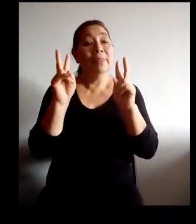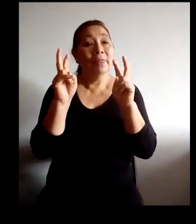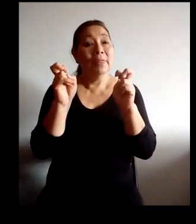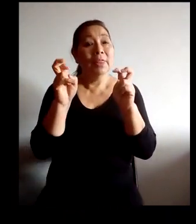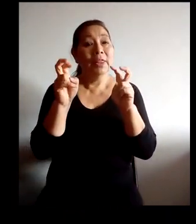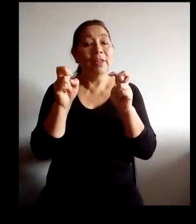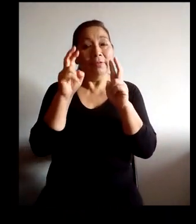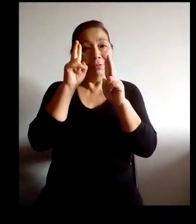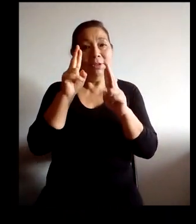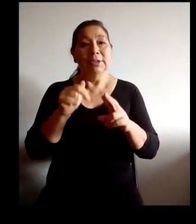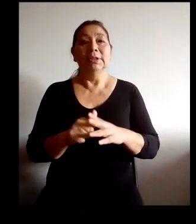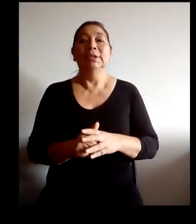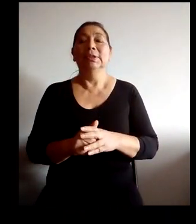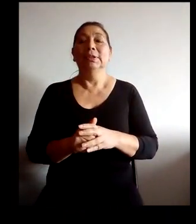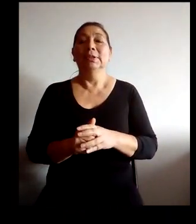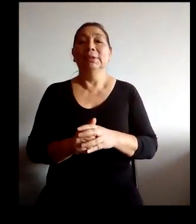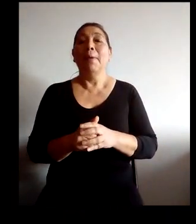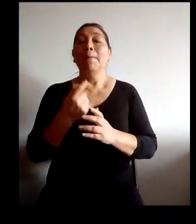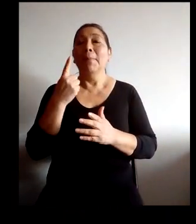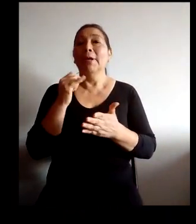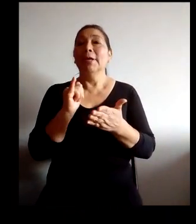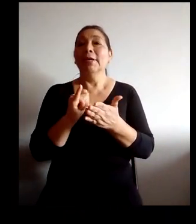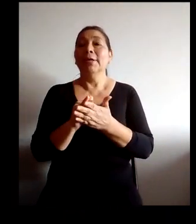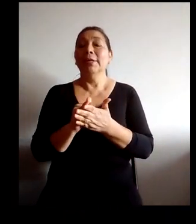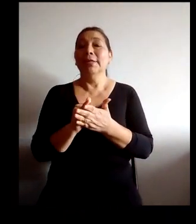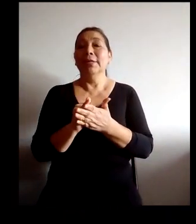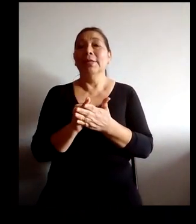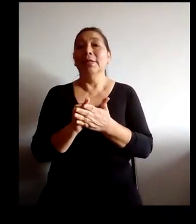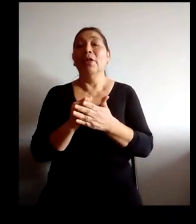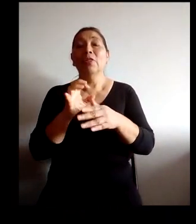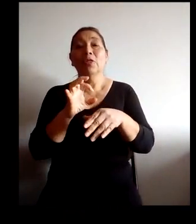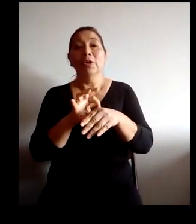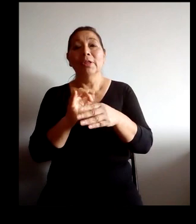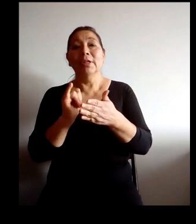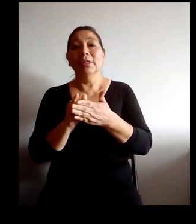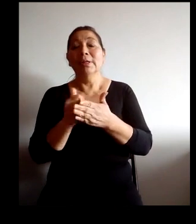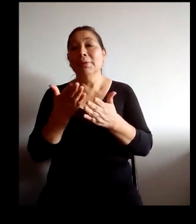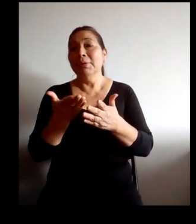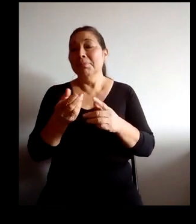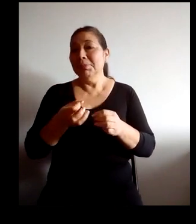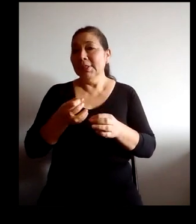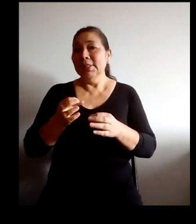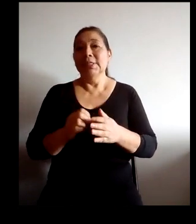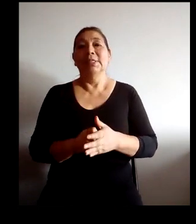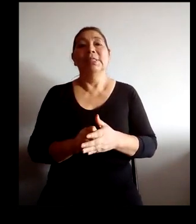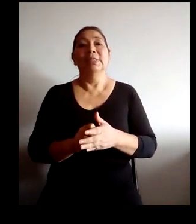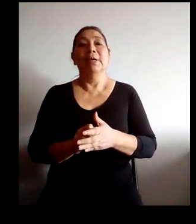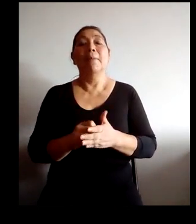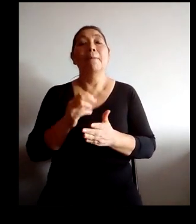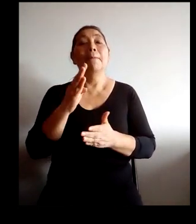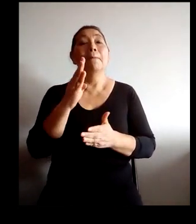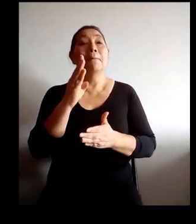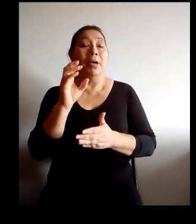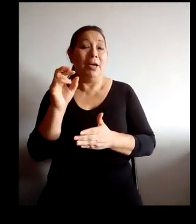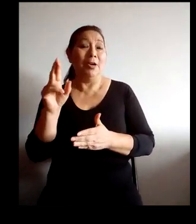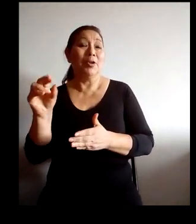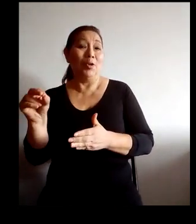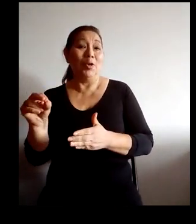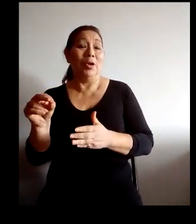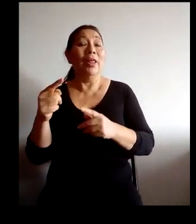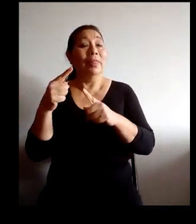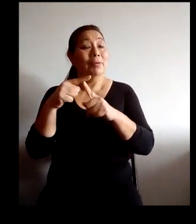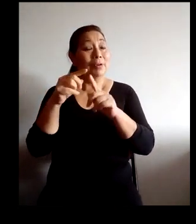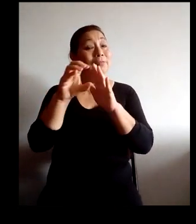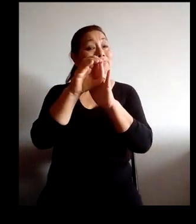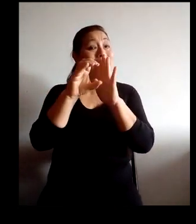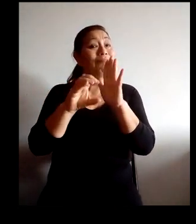específico, el Hospital Elisa Guzmán Barrón, el Tribunal Constitucional ya señala en otras oportunidades de que no ha hecho ningún distingo respecto al tema de